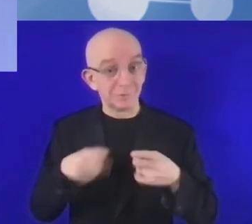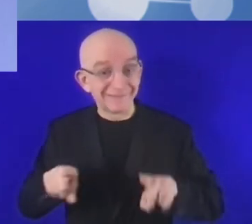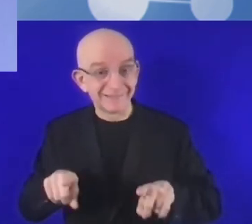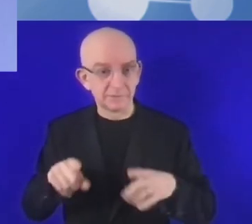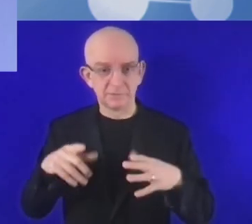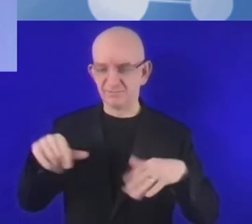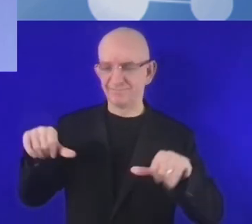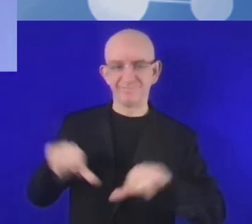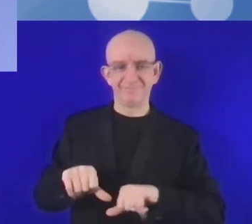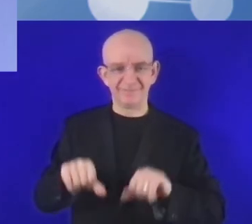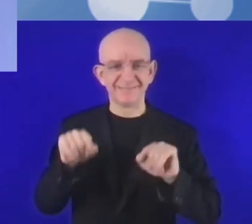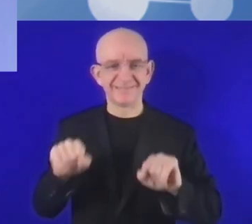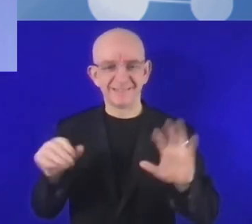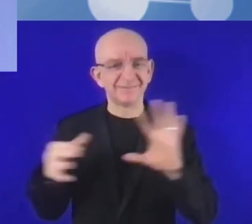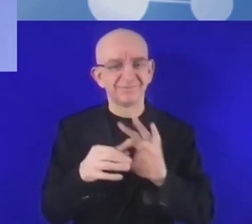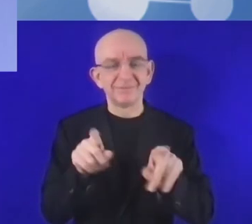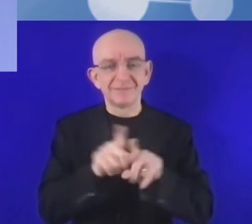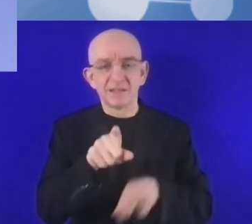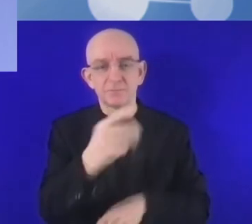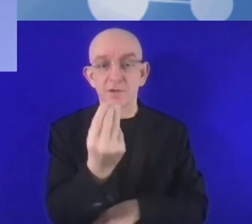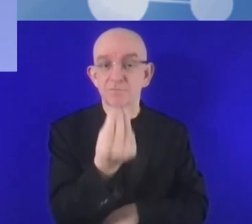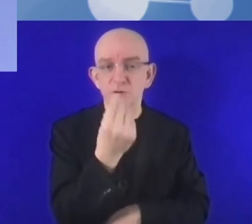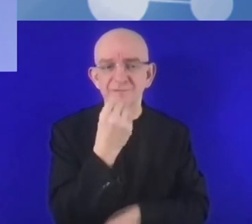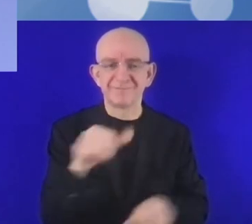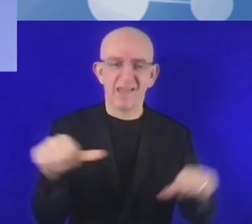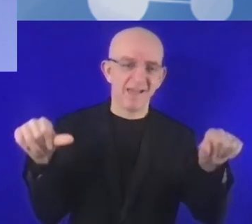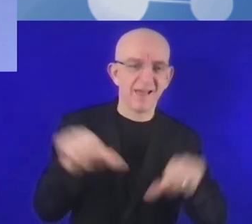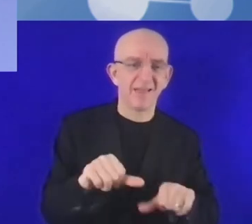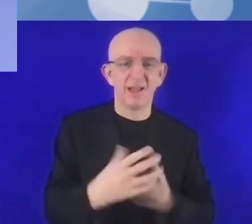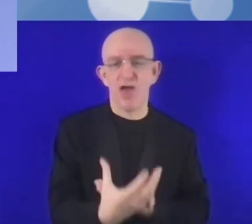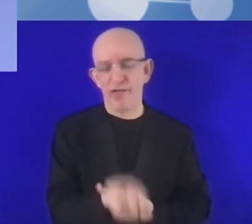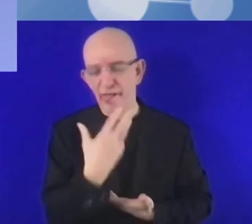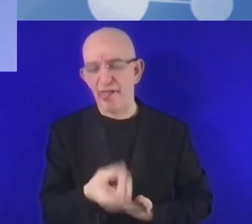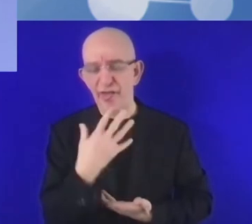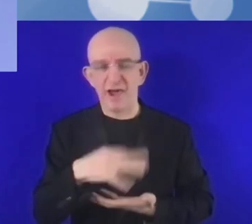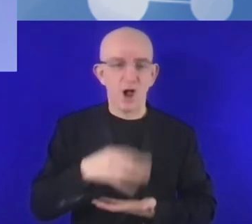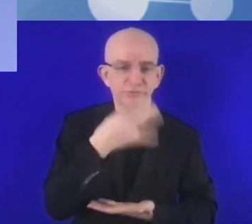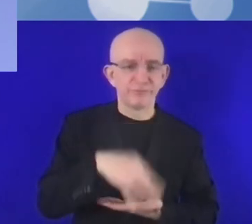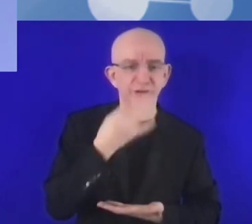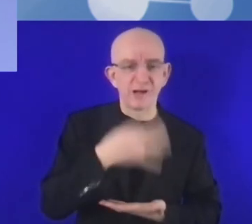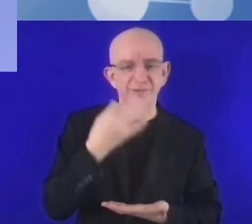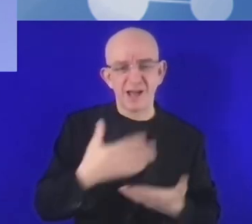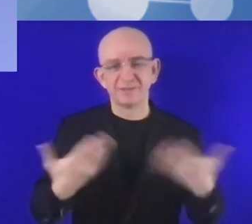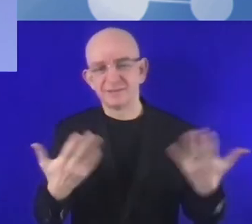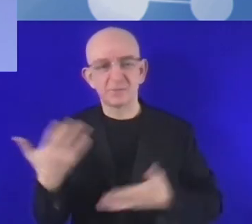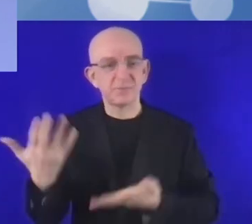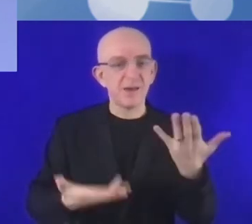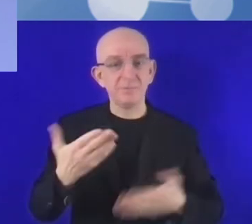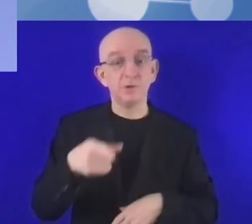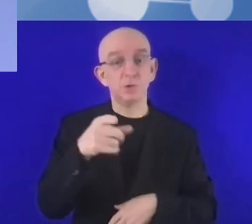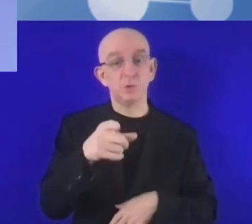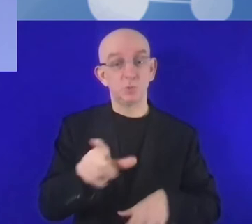puede comparar también con la comida de basura. Yo creo que nadie